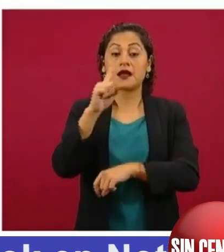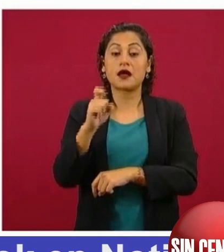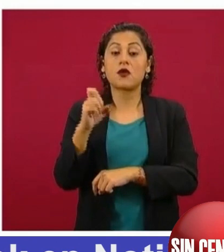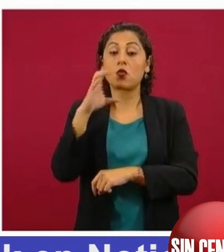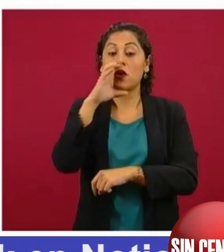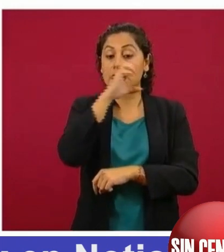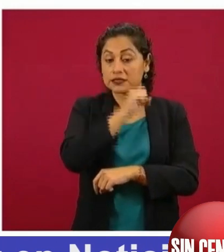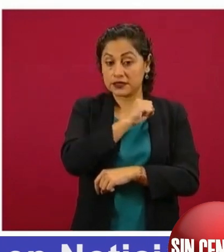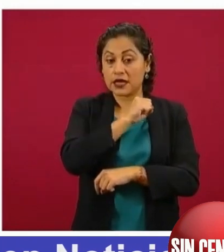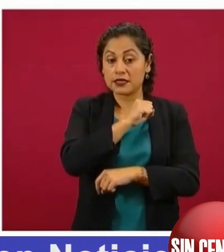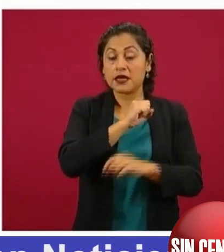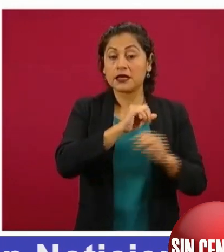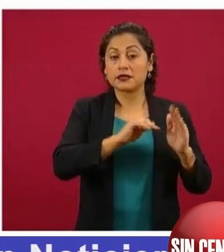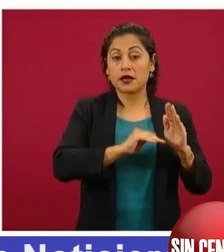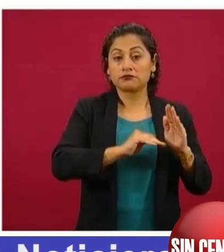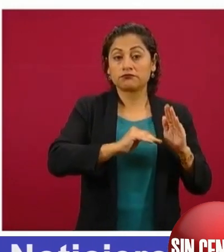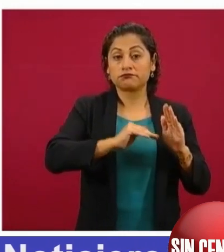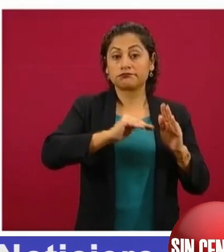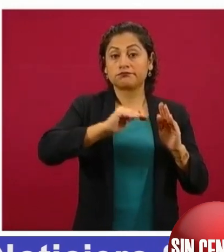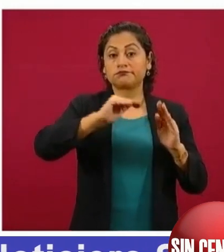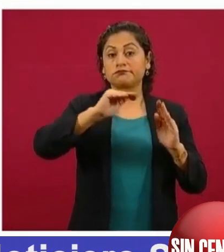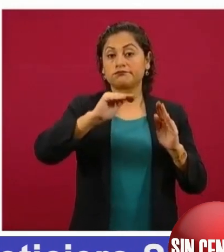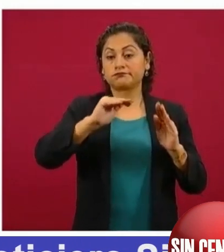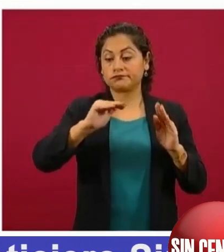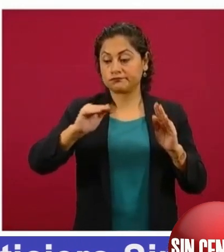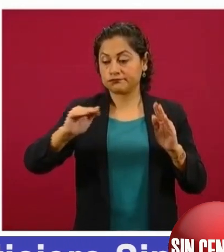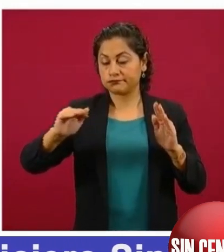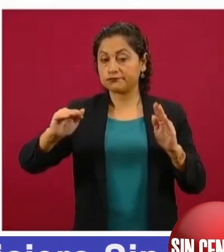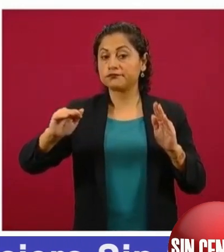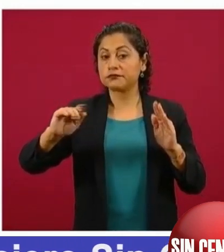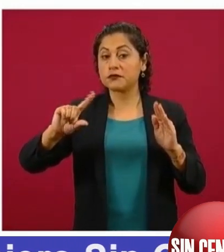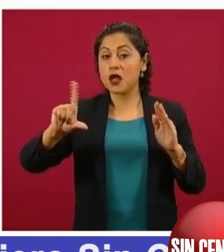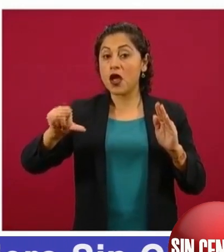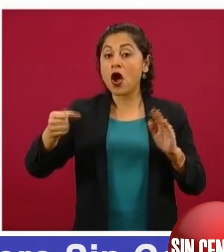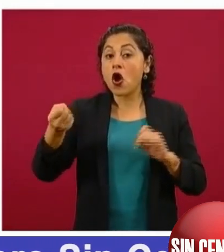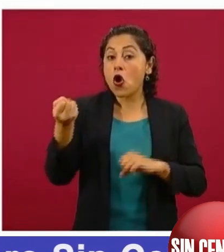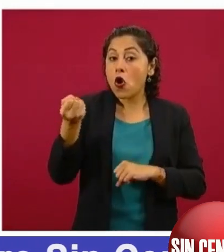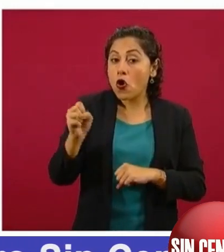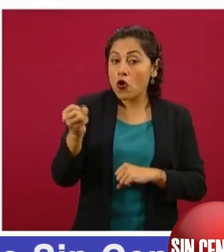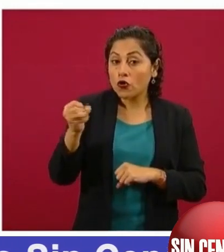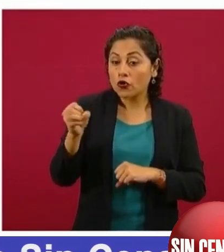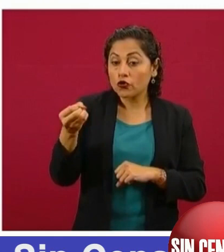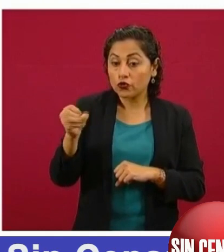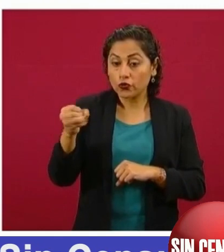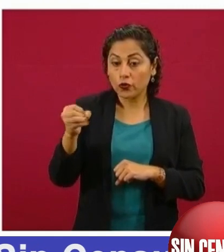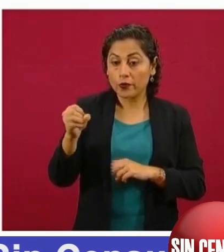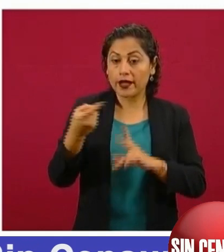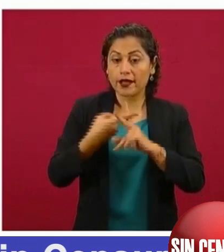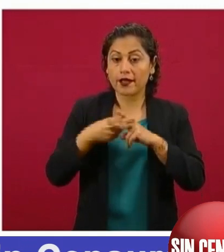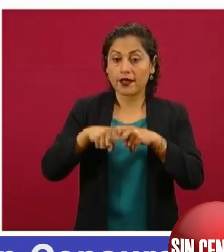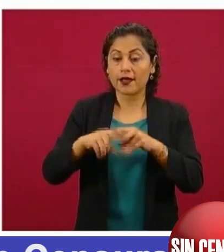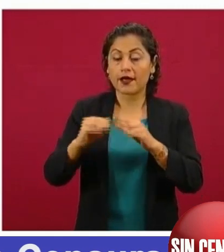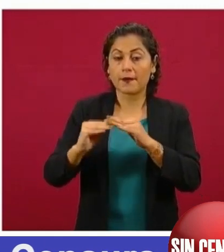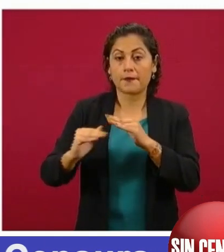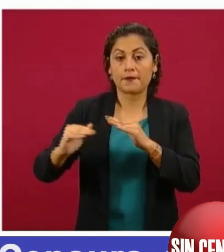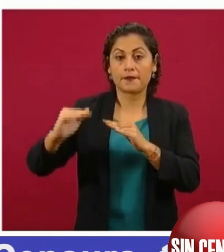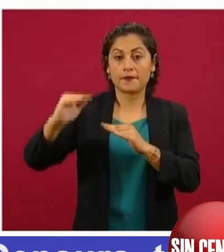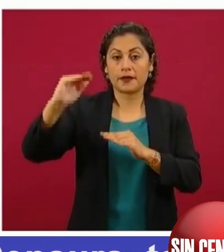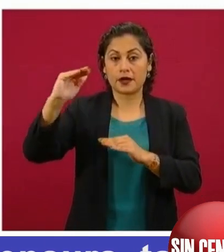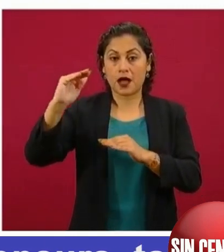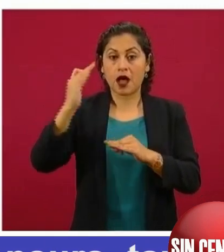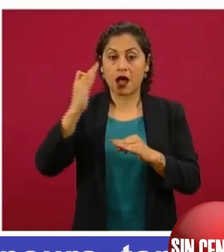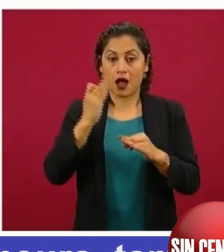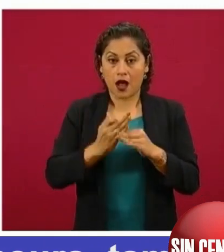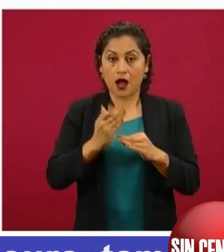una larga meseta, y a partir de las primeras semanas de octubre empezó a tener un incremento de casos. En este momento apenas